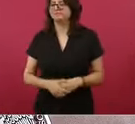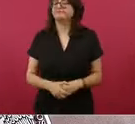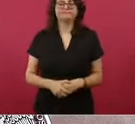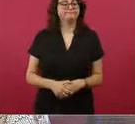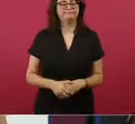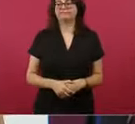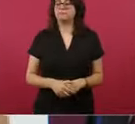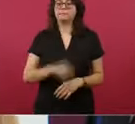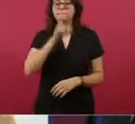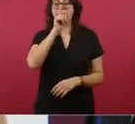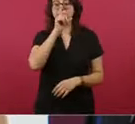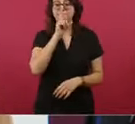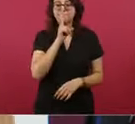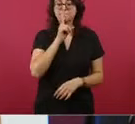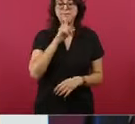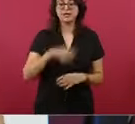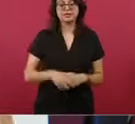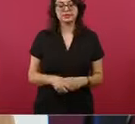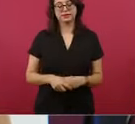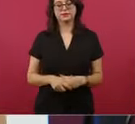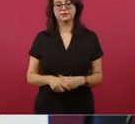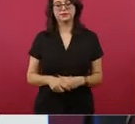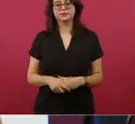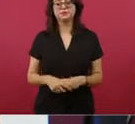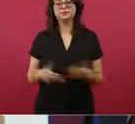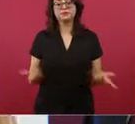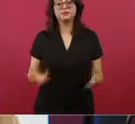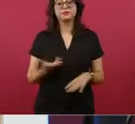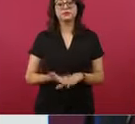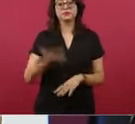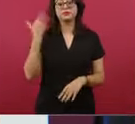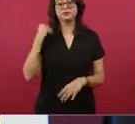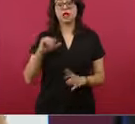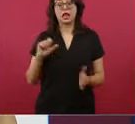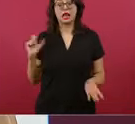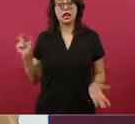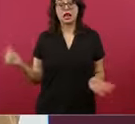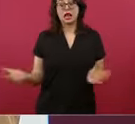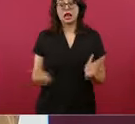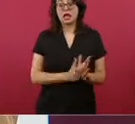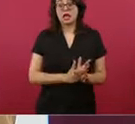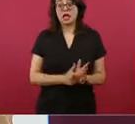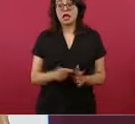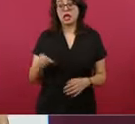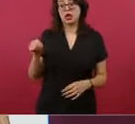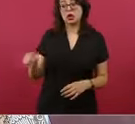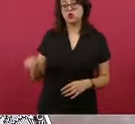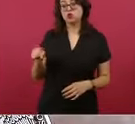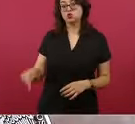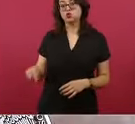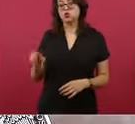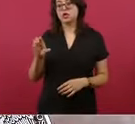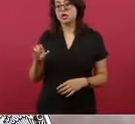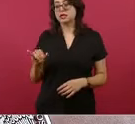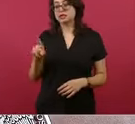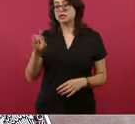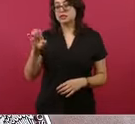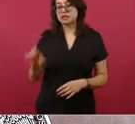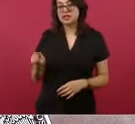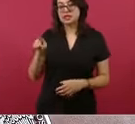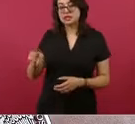difundieron falsamente que se establecía una supuesta ley mordaza a los investigadores del Centro de Investigación y